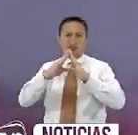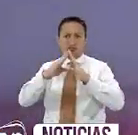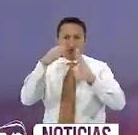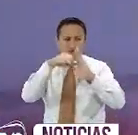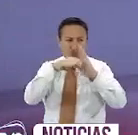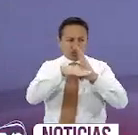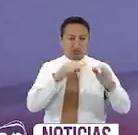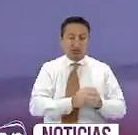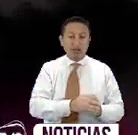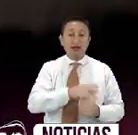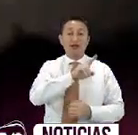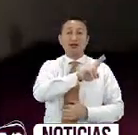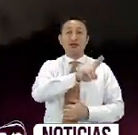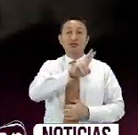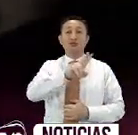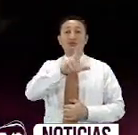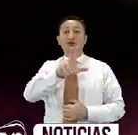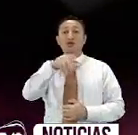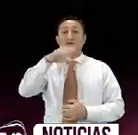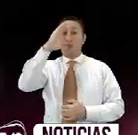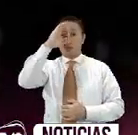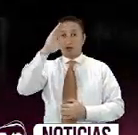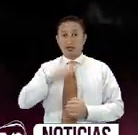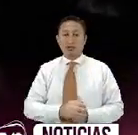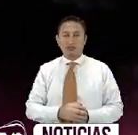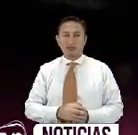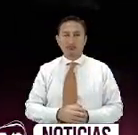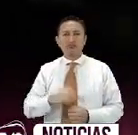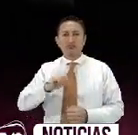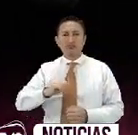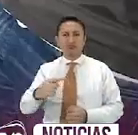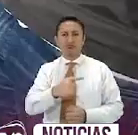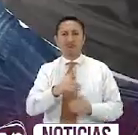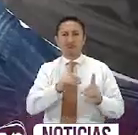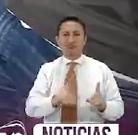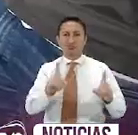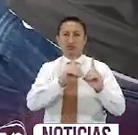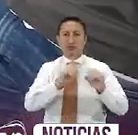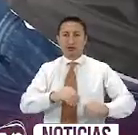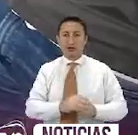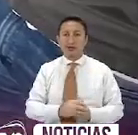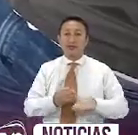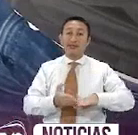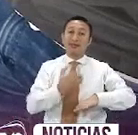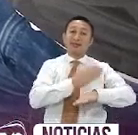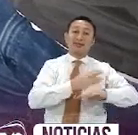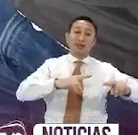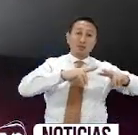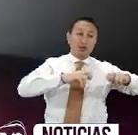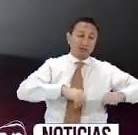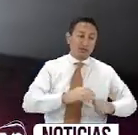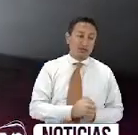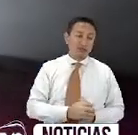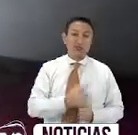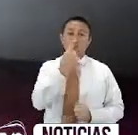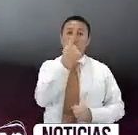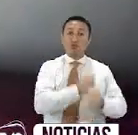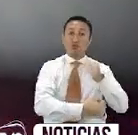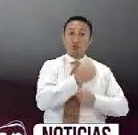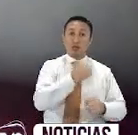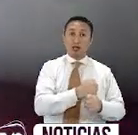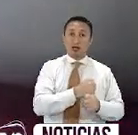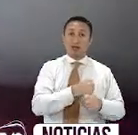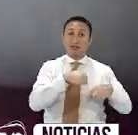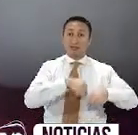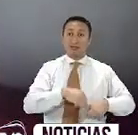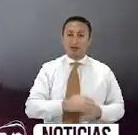de 223 servidores policiales. De hecho, estos resultados responden a investigaciones que empezaron hace más de un año, en donde estaban